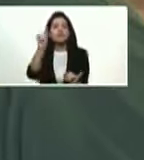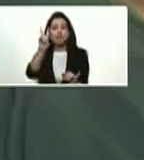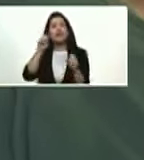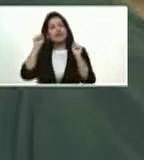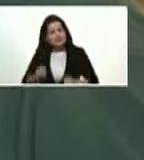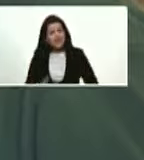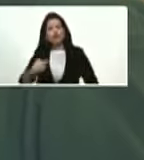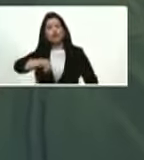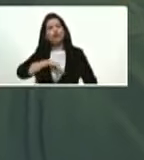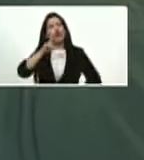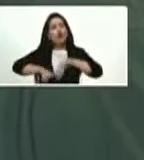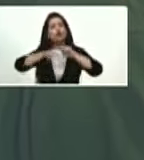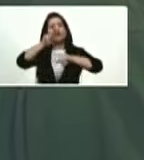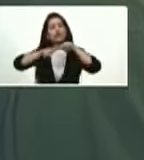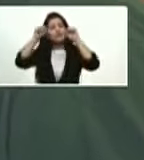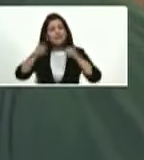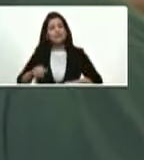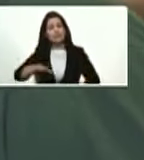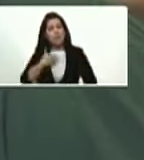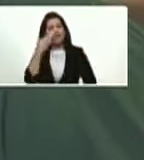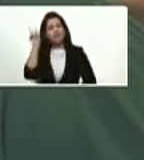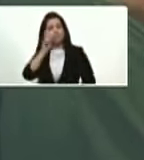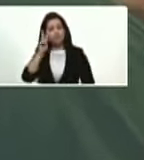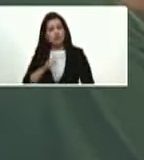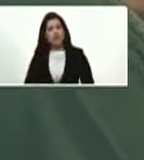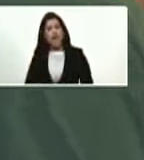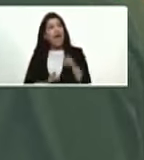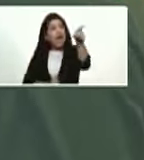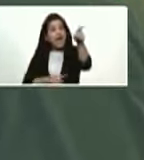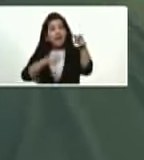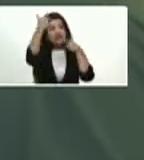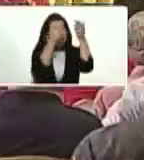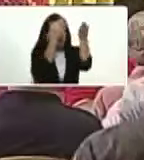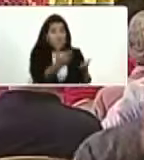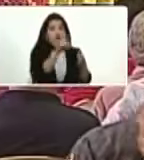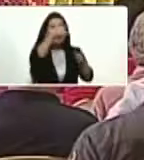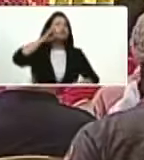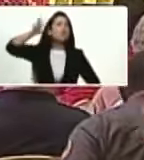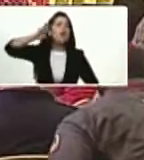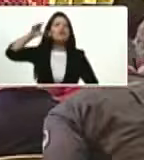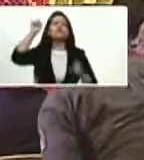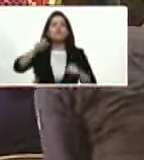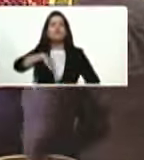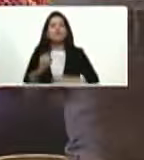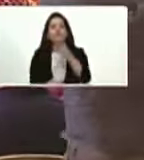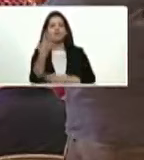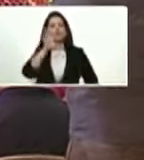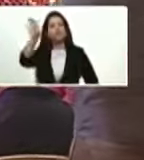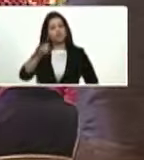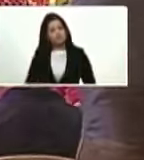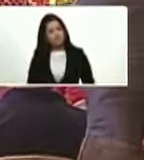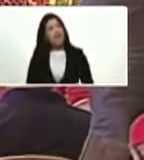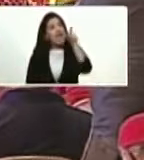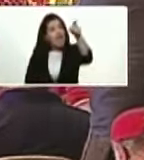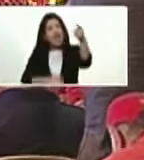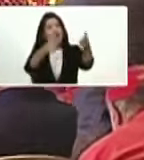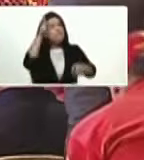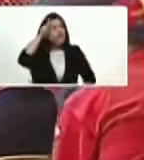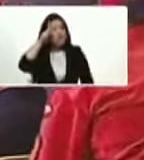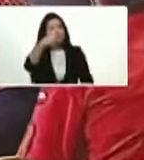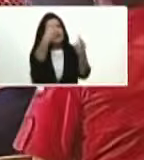creyó ese hombre que está ahí, Chávez. Ese hombre que está ahí, él fue el profesor de